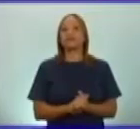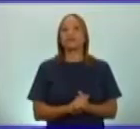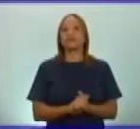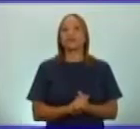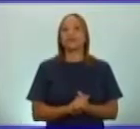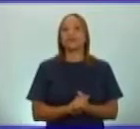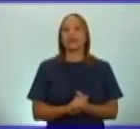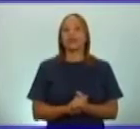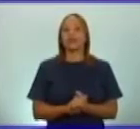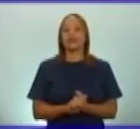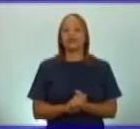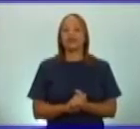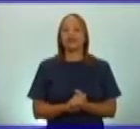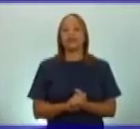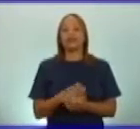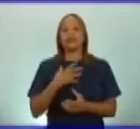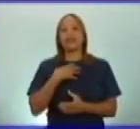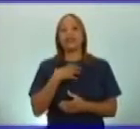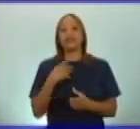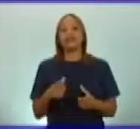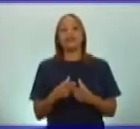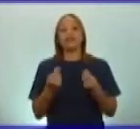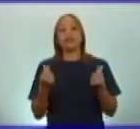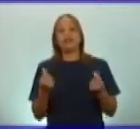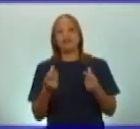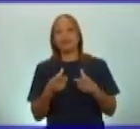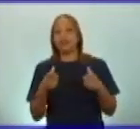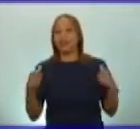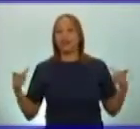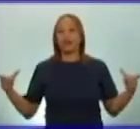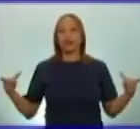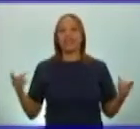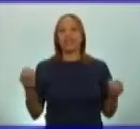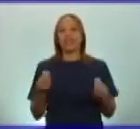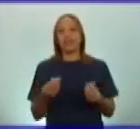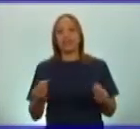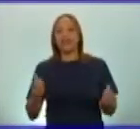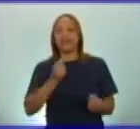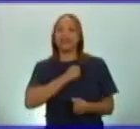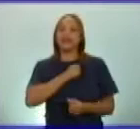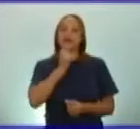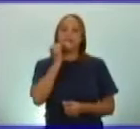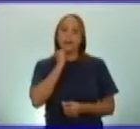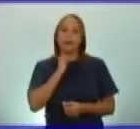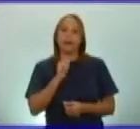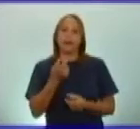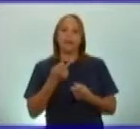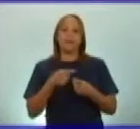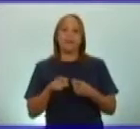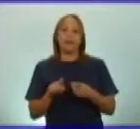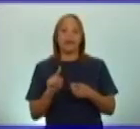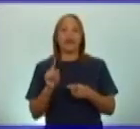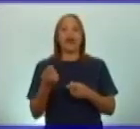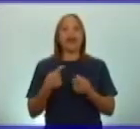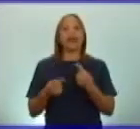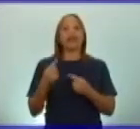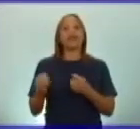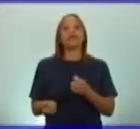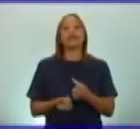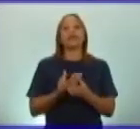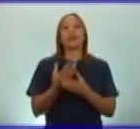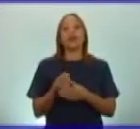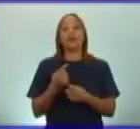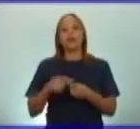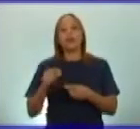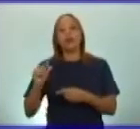poder vastas extensiones de riquezas, de tierra, querían obtener más, y aquellos que estaban surgiendo como países capitalistas,